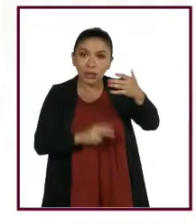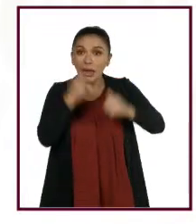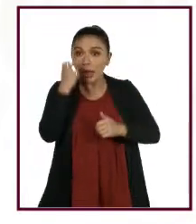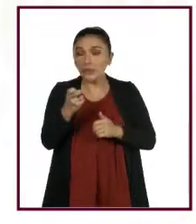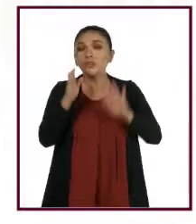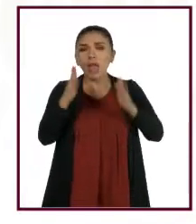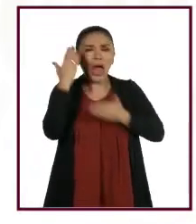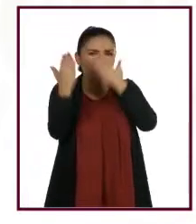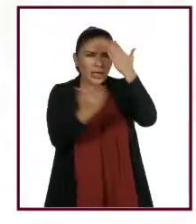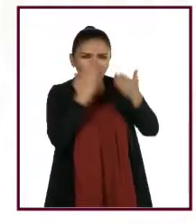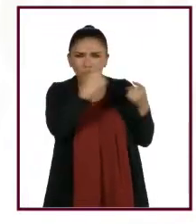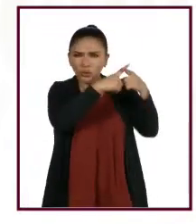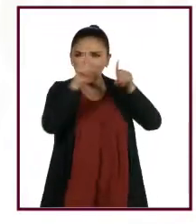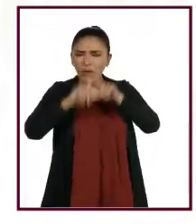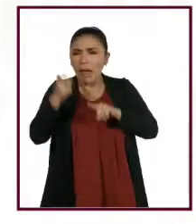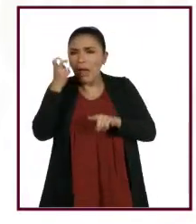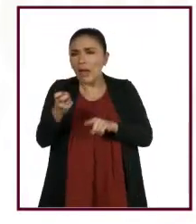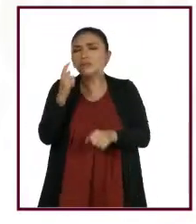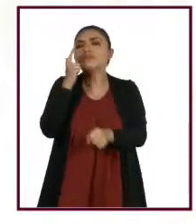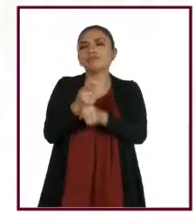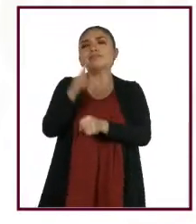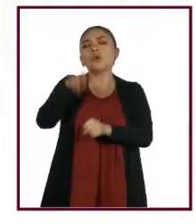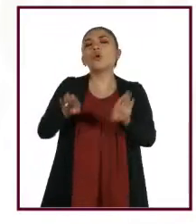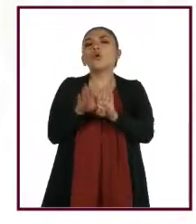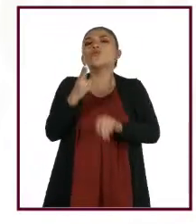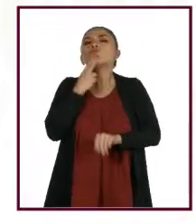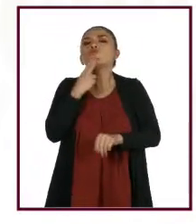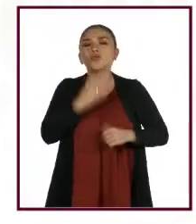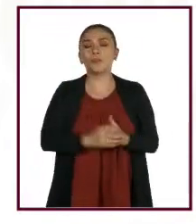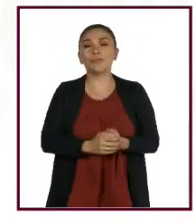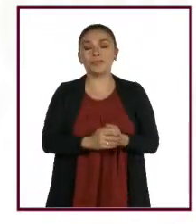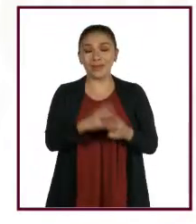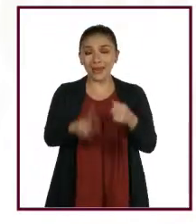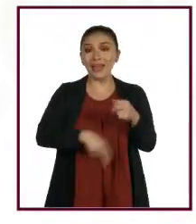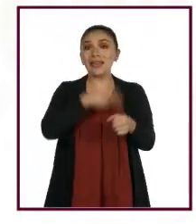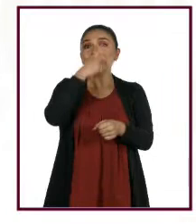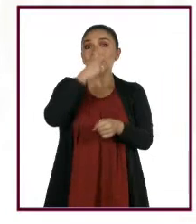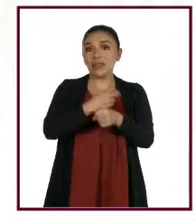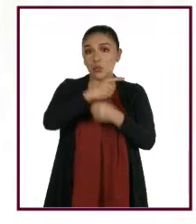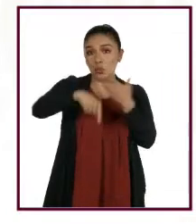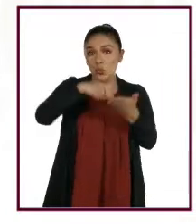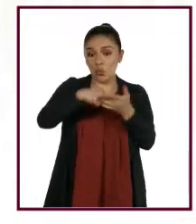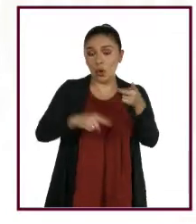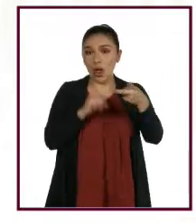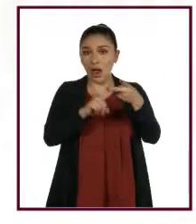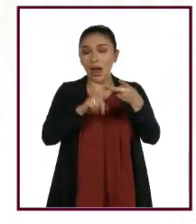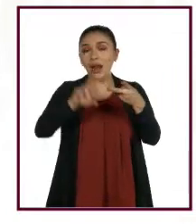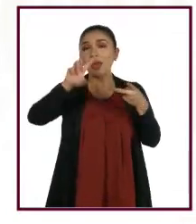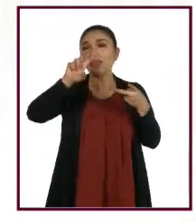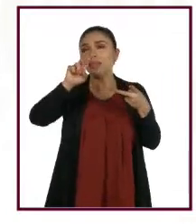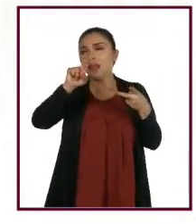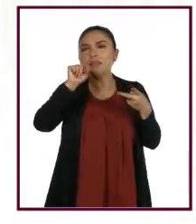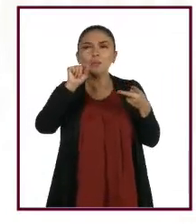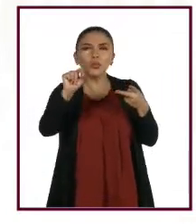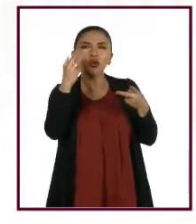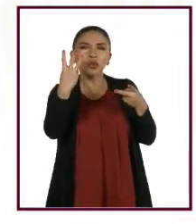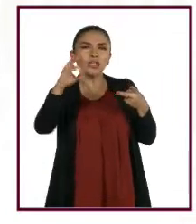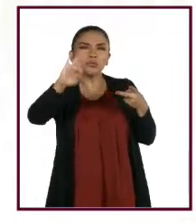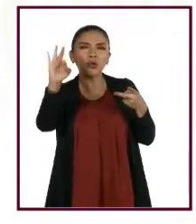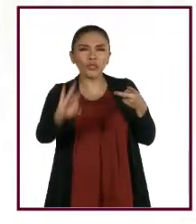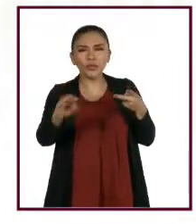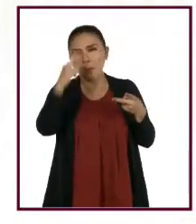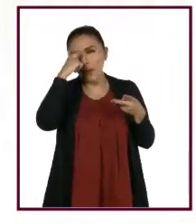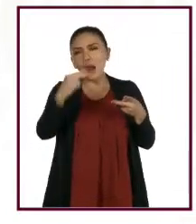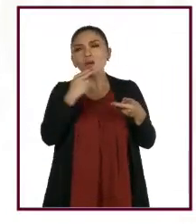estudios epidemiológicos que tienen que ver con el consumo. En segundo lugar, tenemos un 30.3%